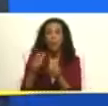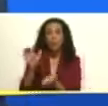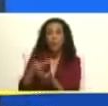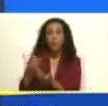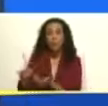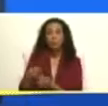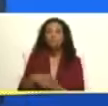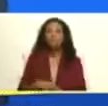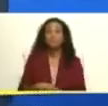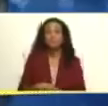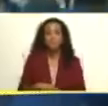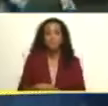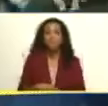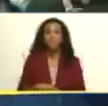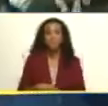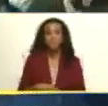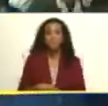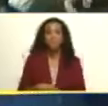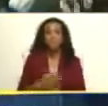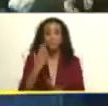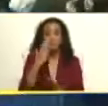Esparta. Bueno,